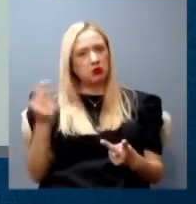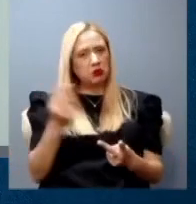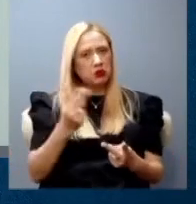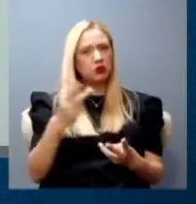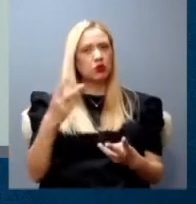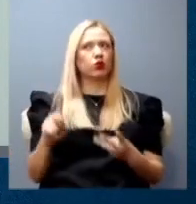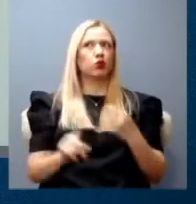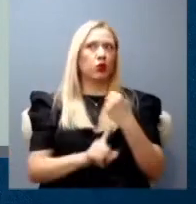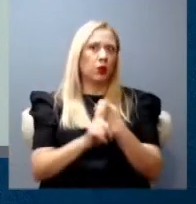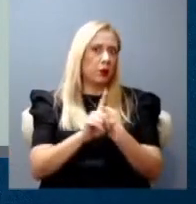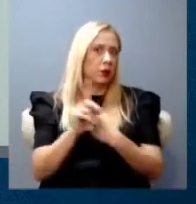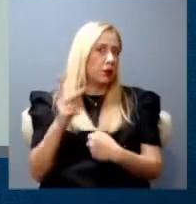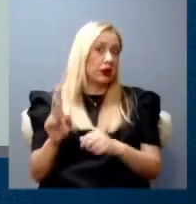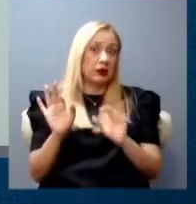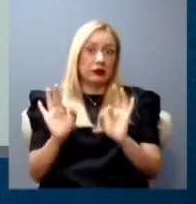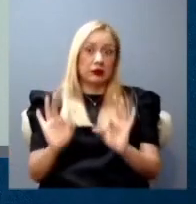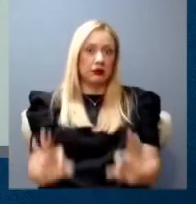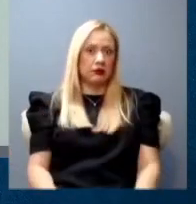retos.